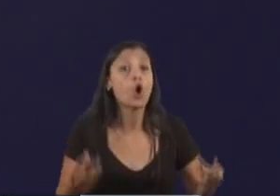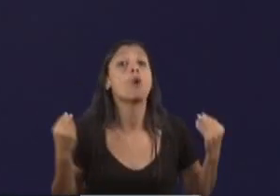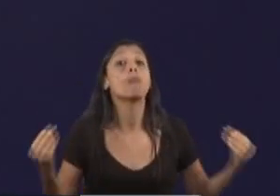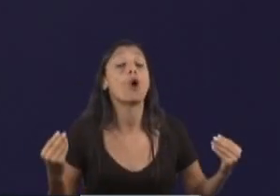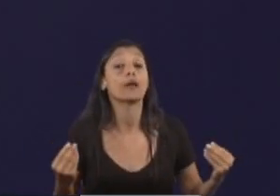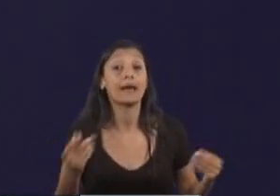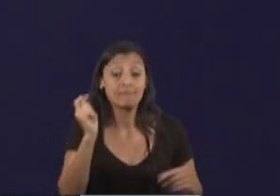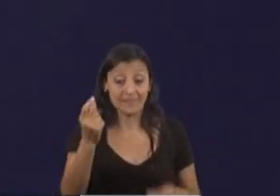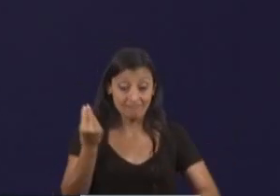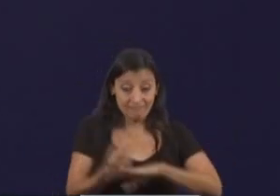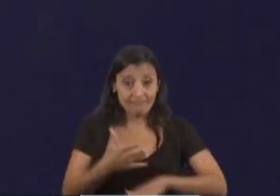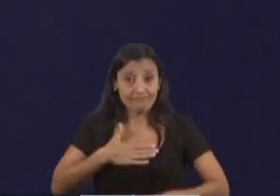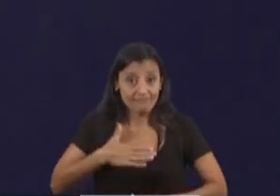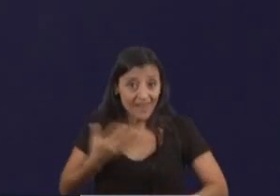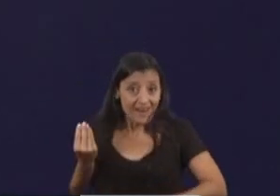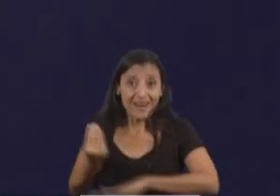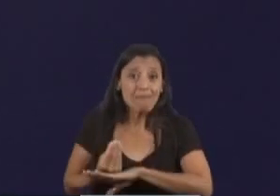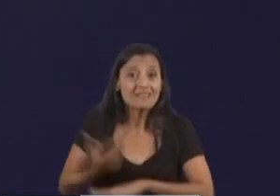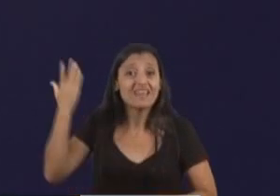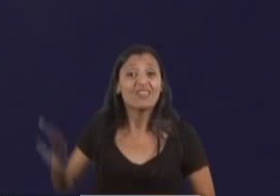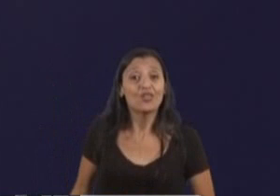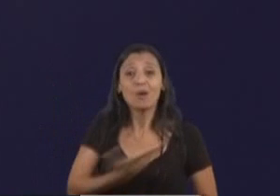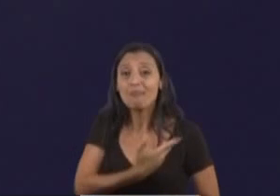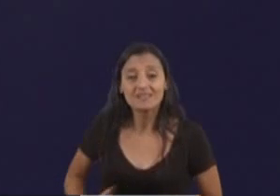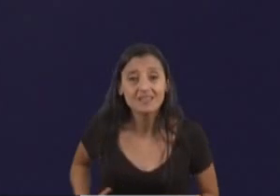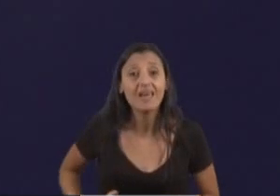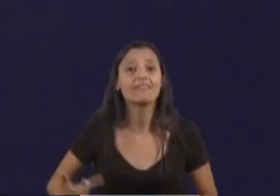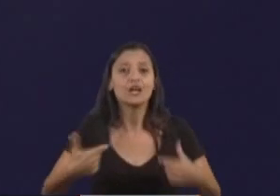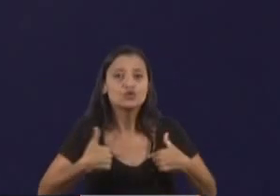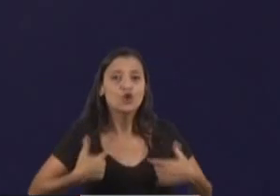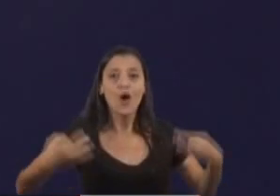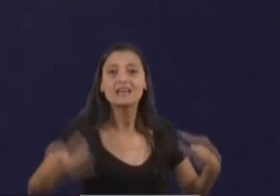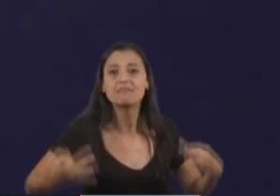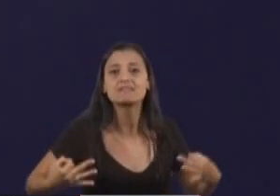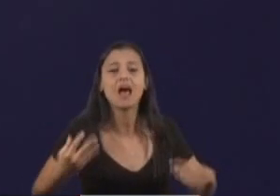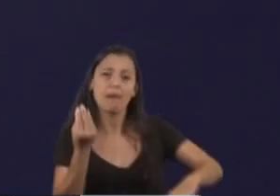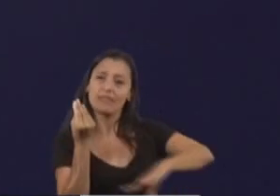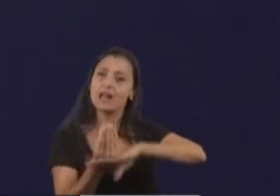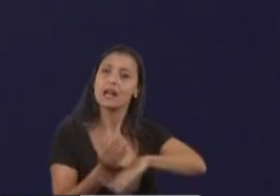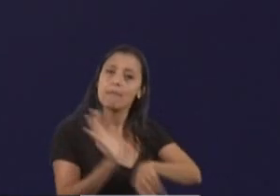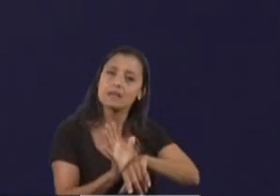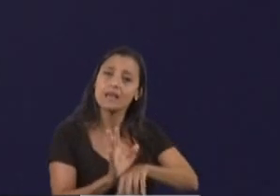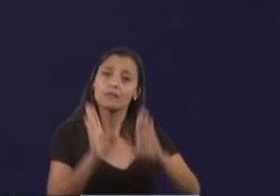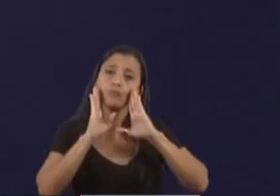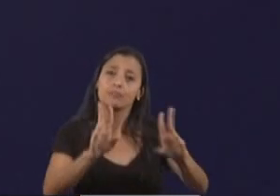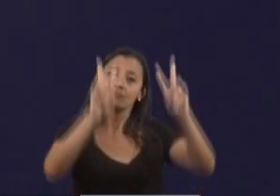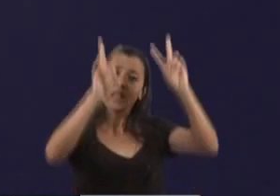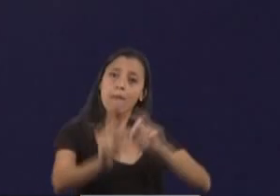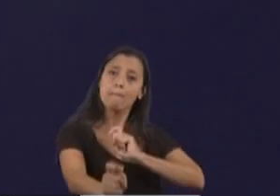que representamos al presidente, que somos su gabinete, y puntualmente yo, en términos de lo que él